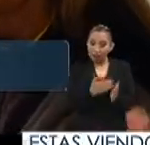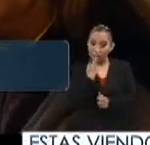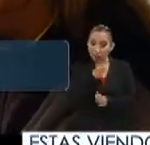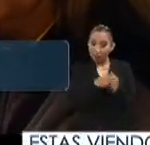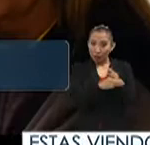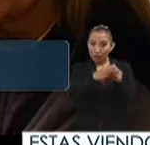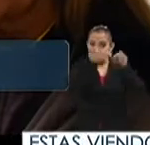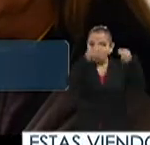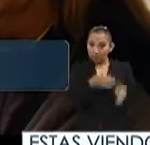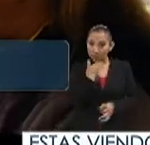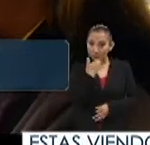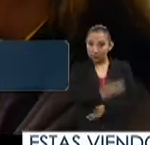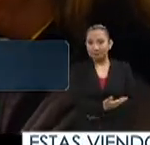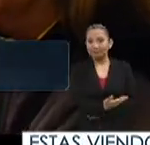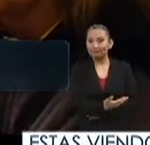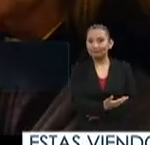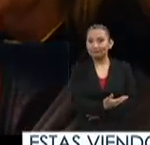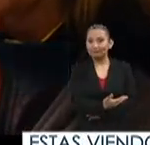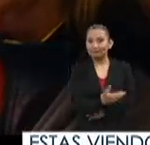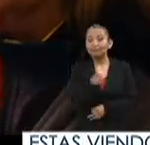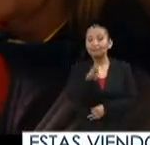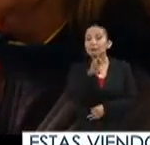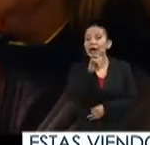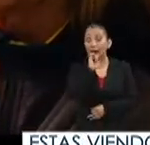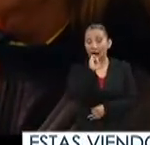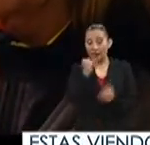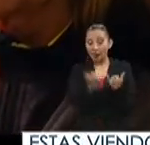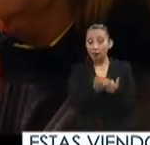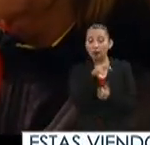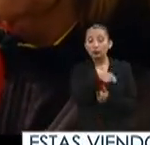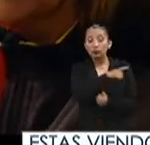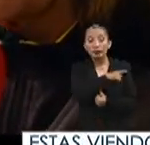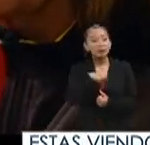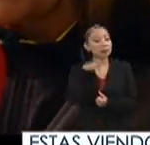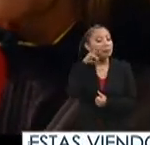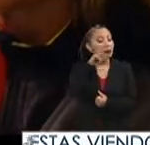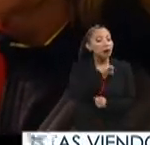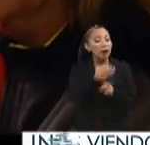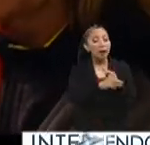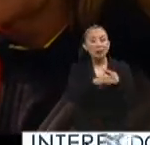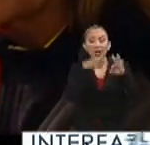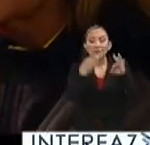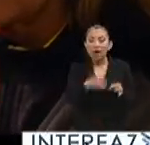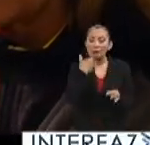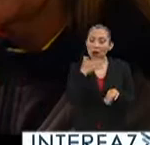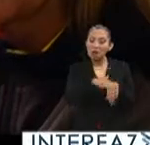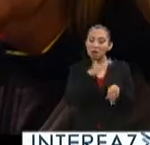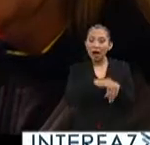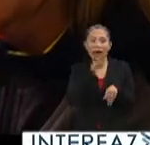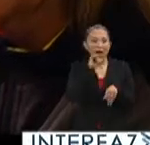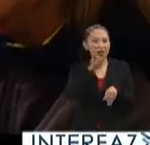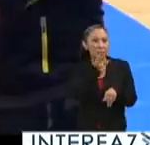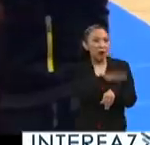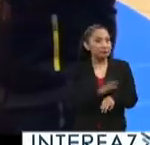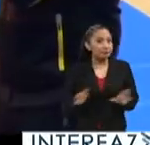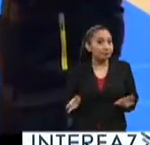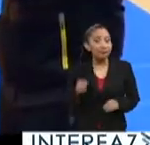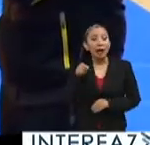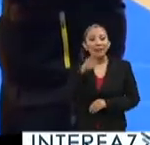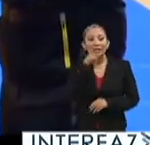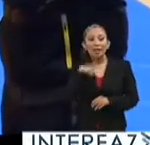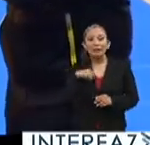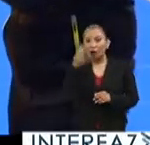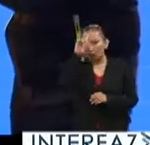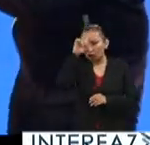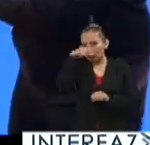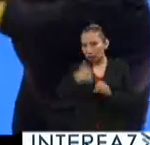tus materias aprobadas. Y para una beca también tienes que tener todas las materias aprobadas, ningún irregular. Tal y como estipula